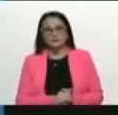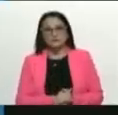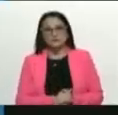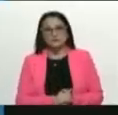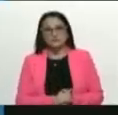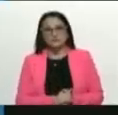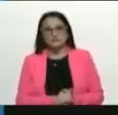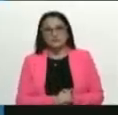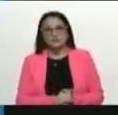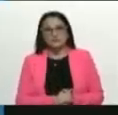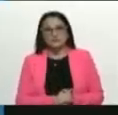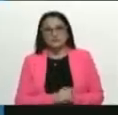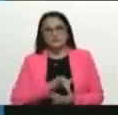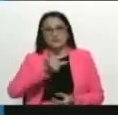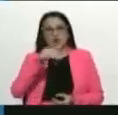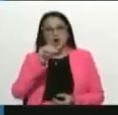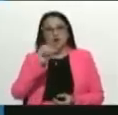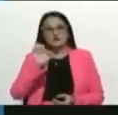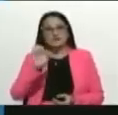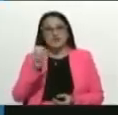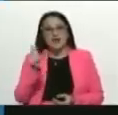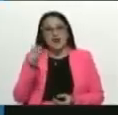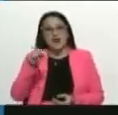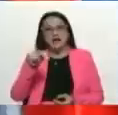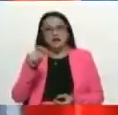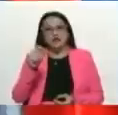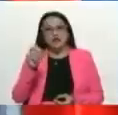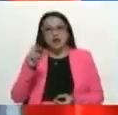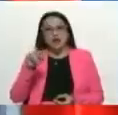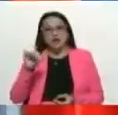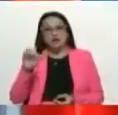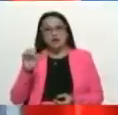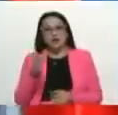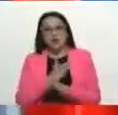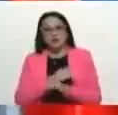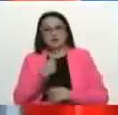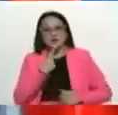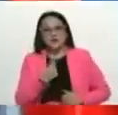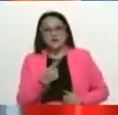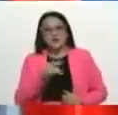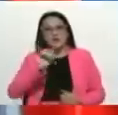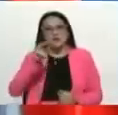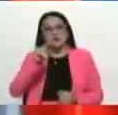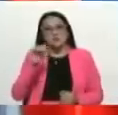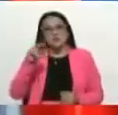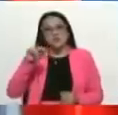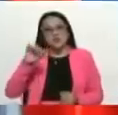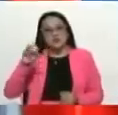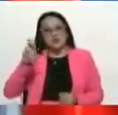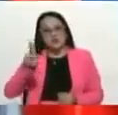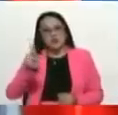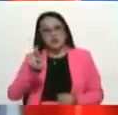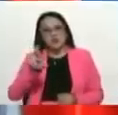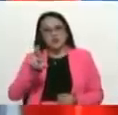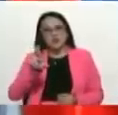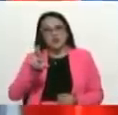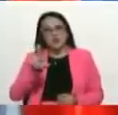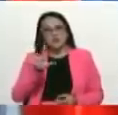José Antonio Márquez Morales, ya lo dije, Junior Andrés Báez, alias